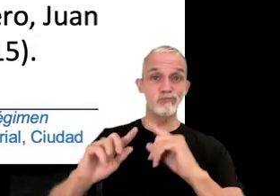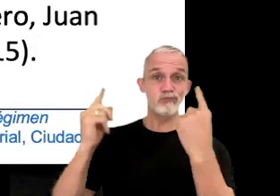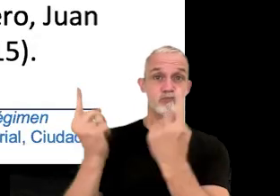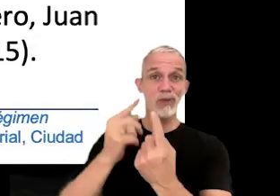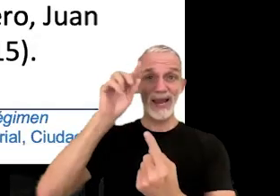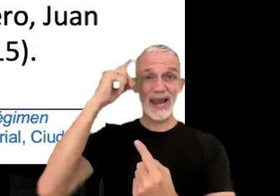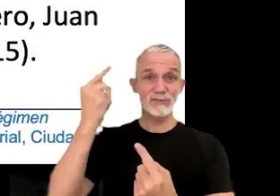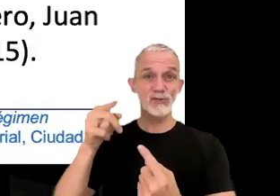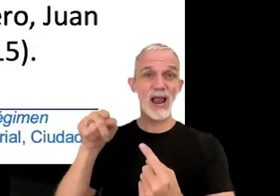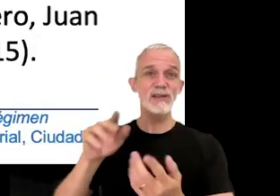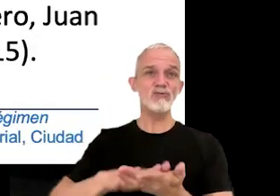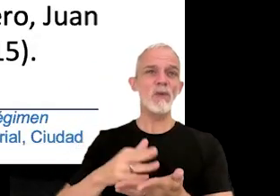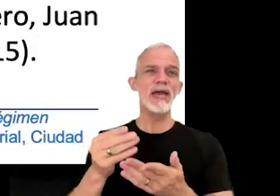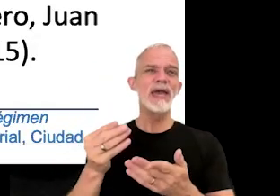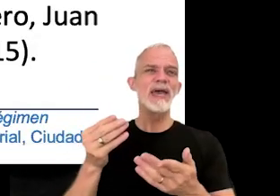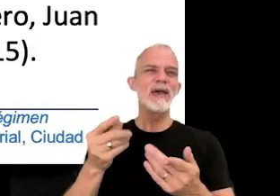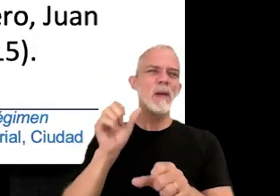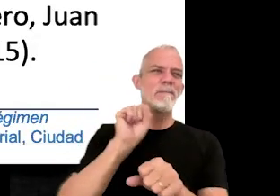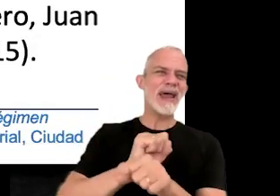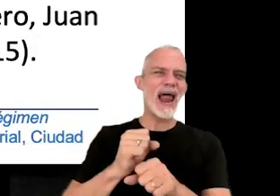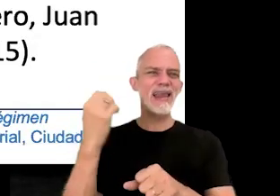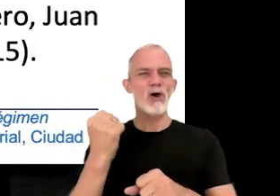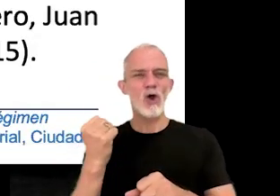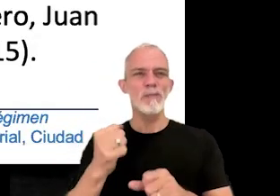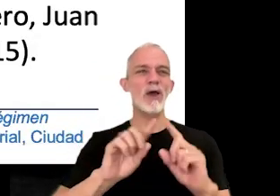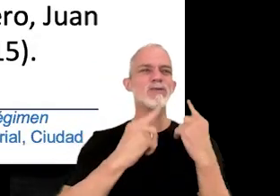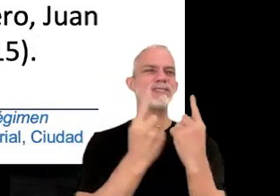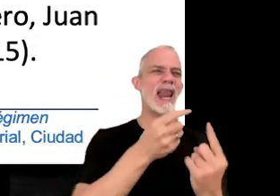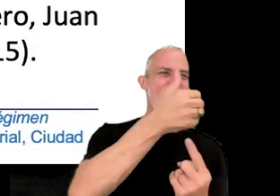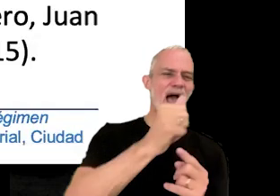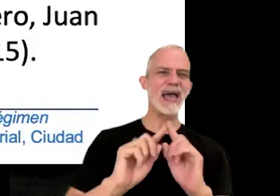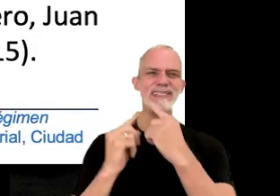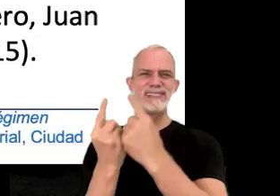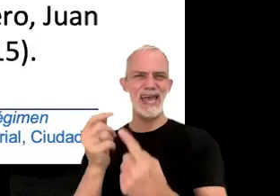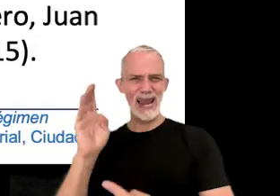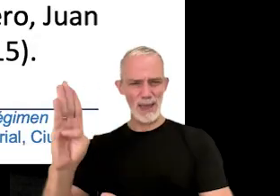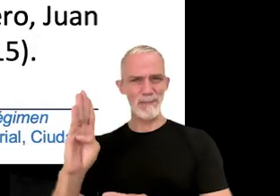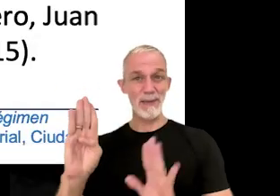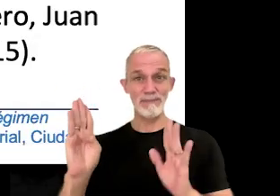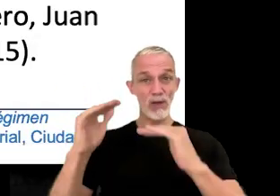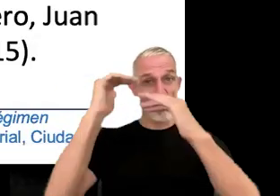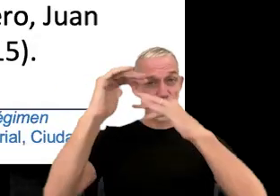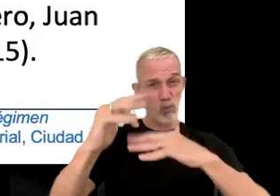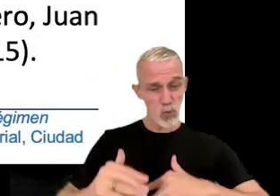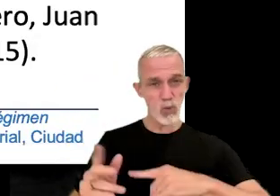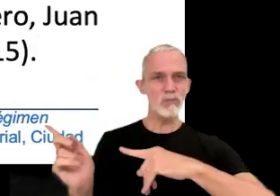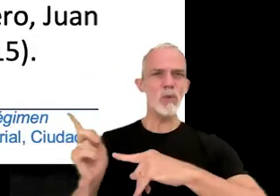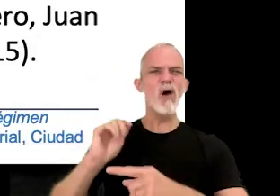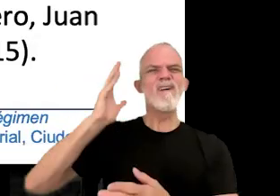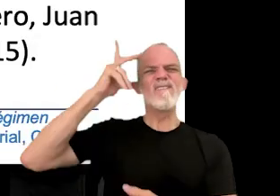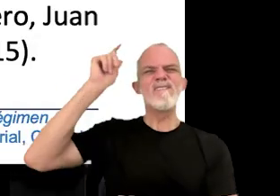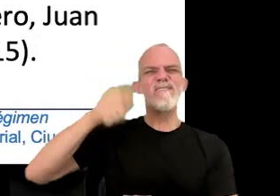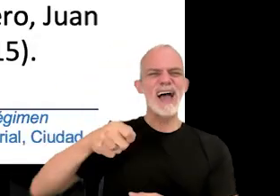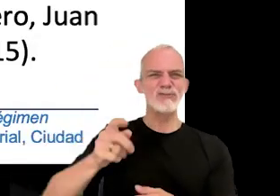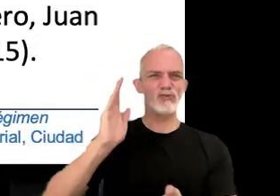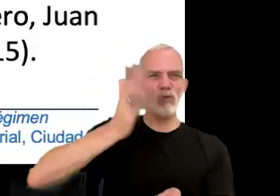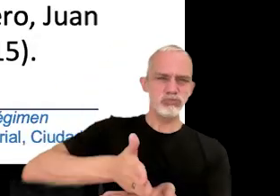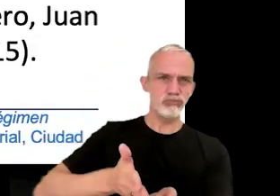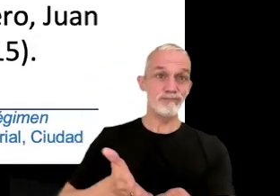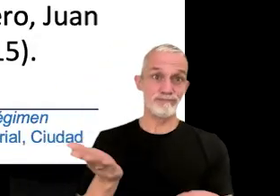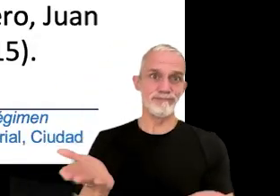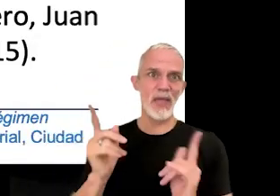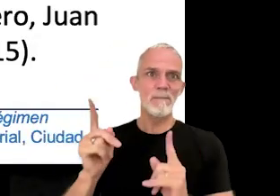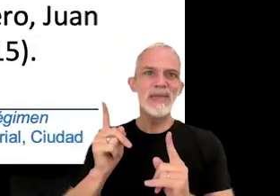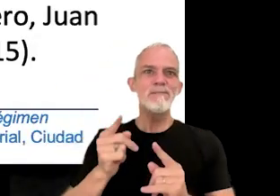Penal Económico, la sala A y la sala B, y pone ahí cuáles son los fallos más relevantes. Pero justamente ese